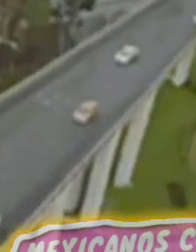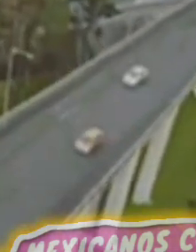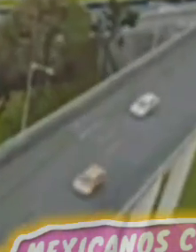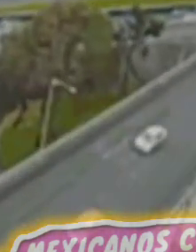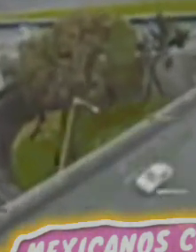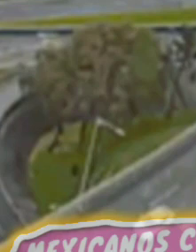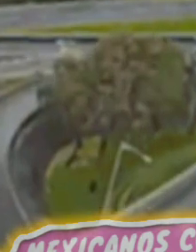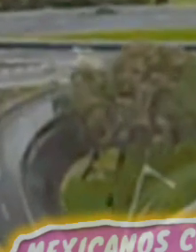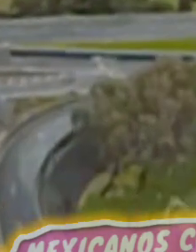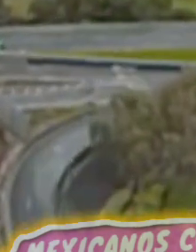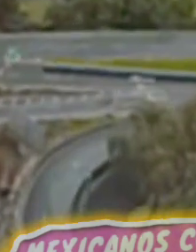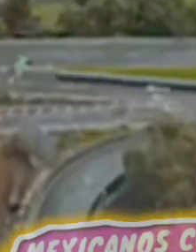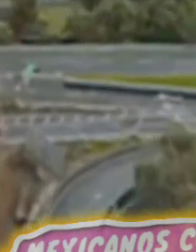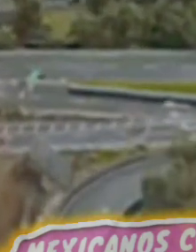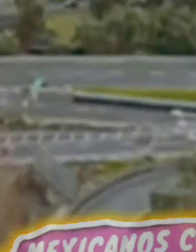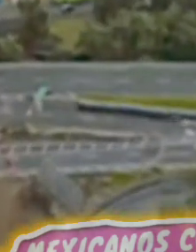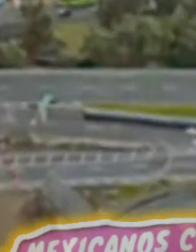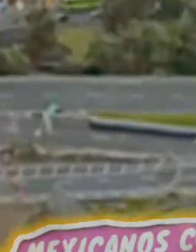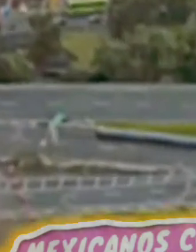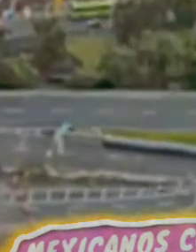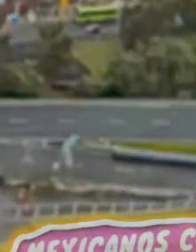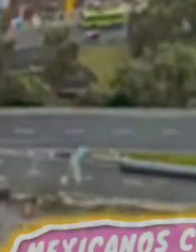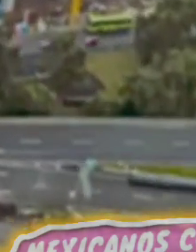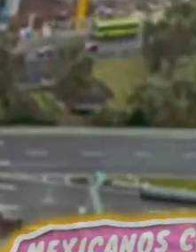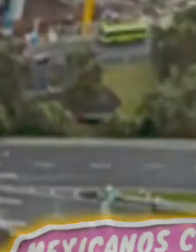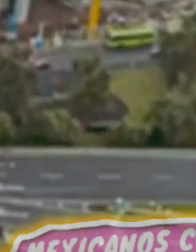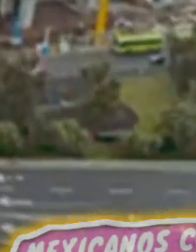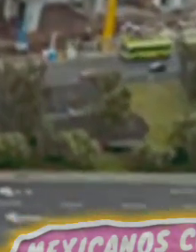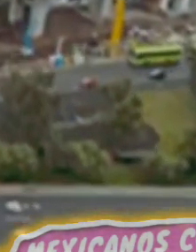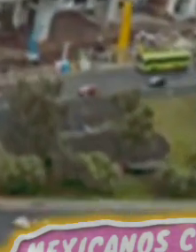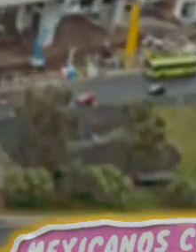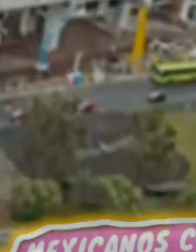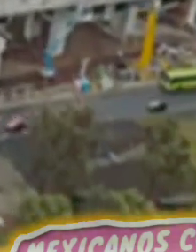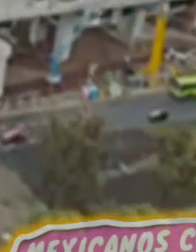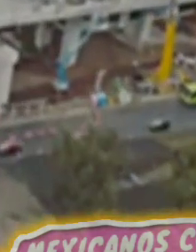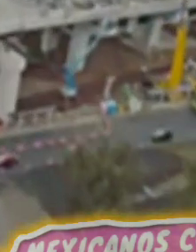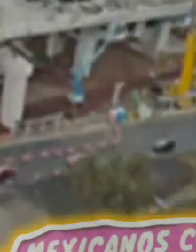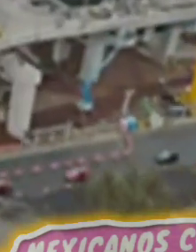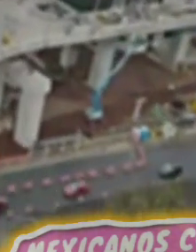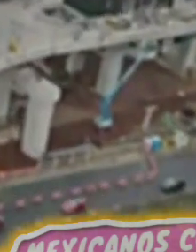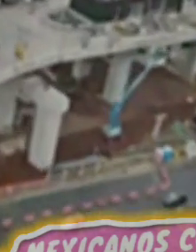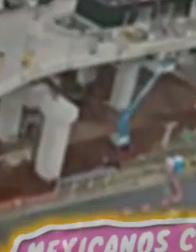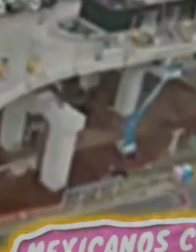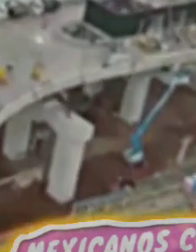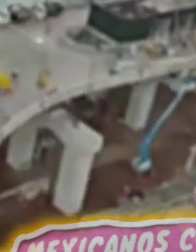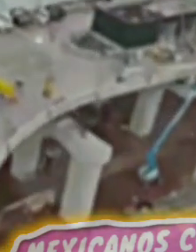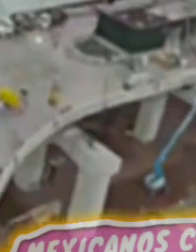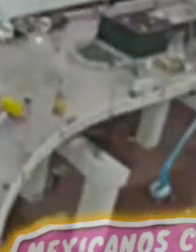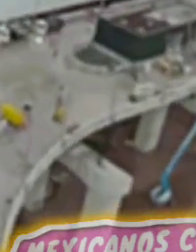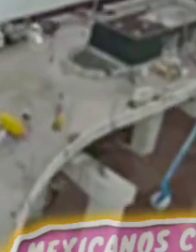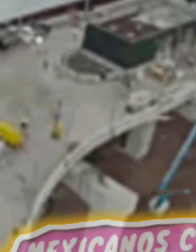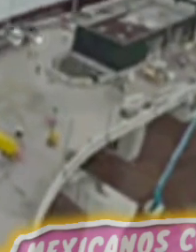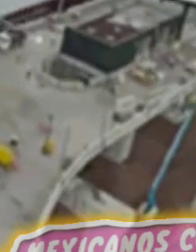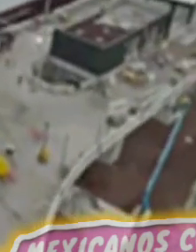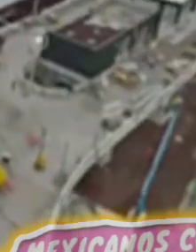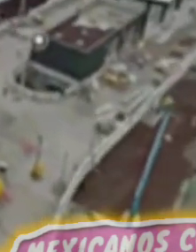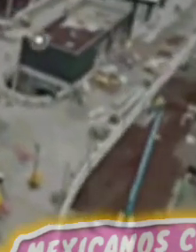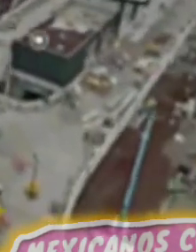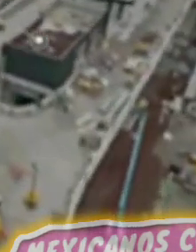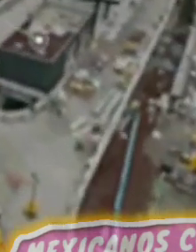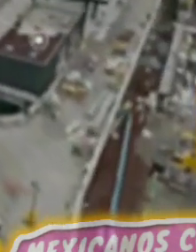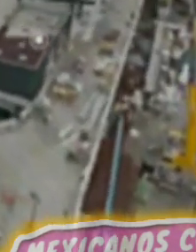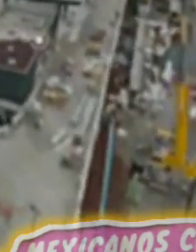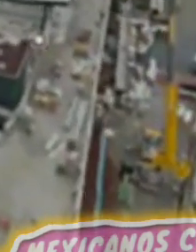de México. En el tramo de la Secretaría de Infraestructura estaremos concluyendo la estación en diciembre